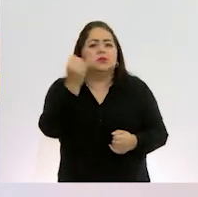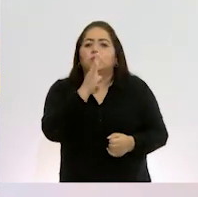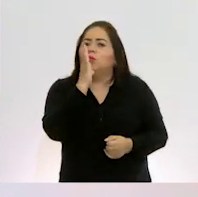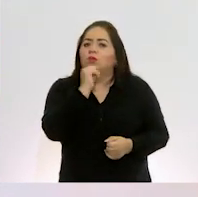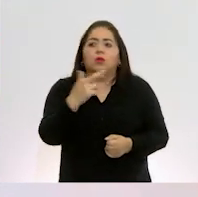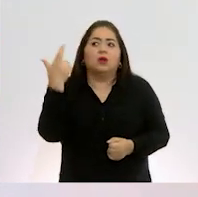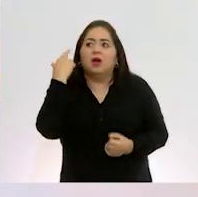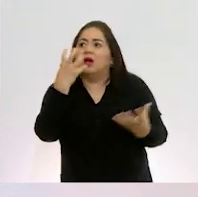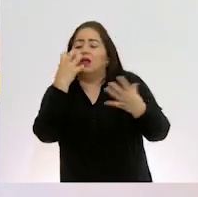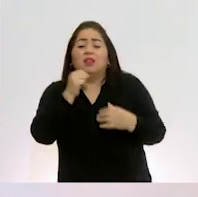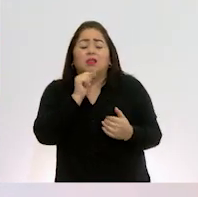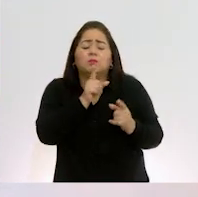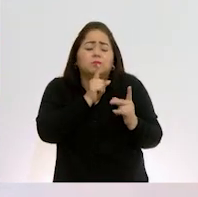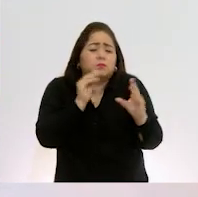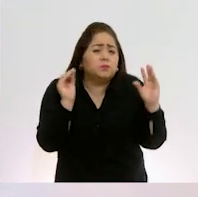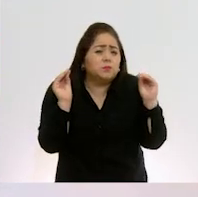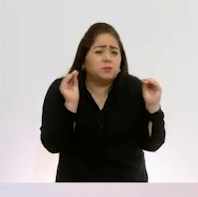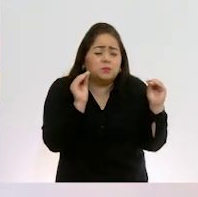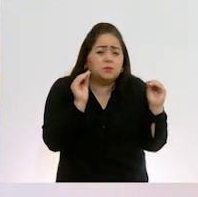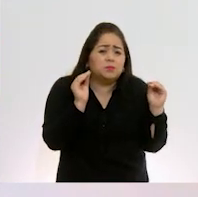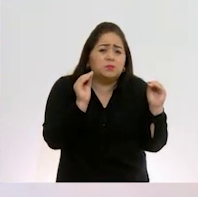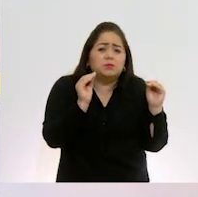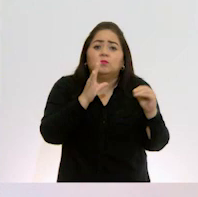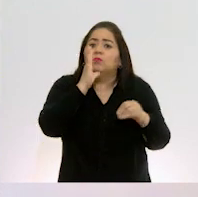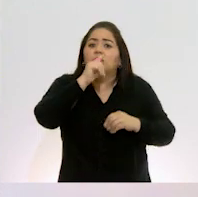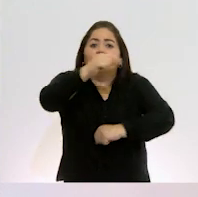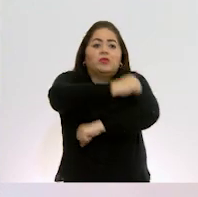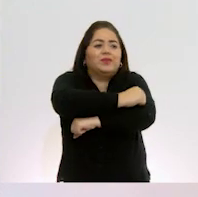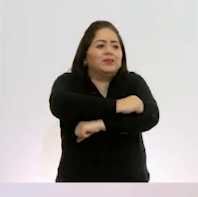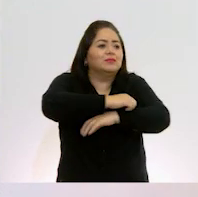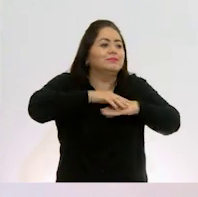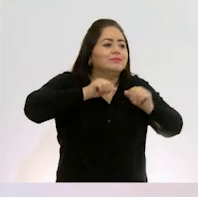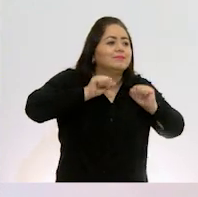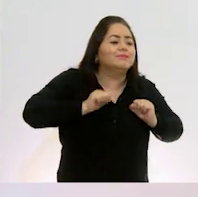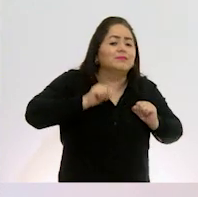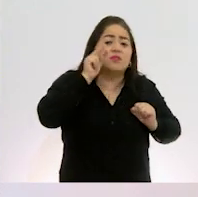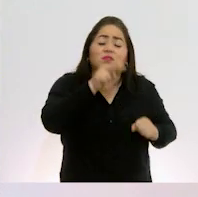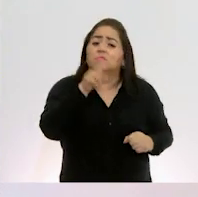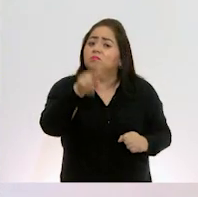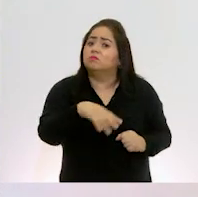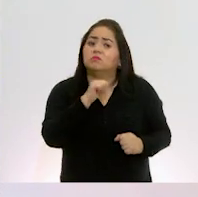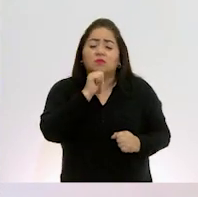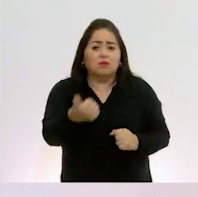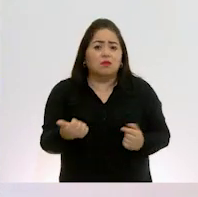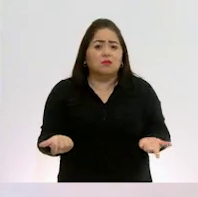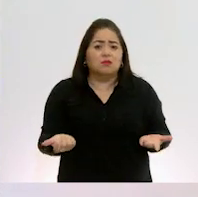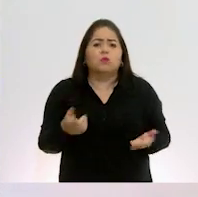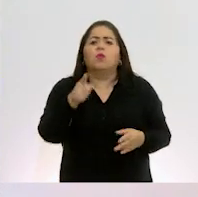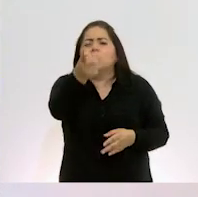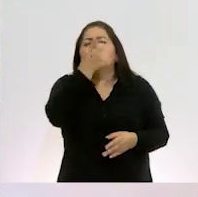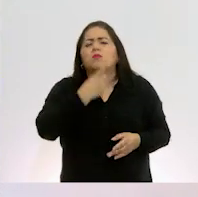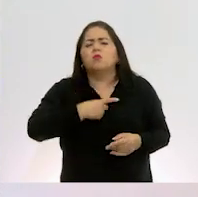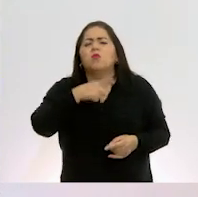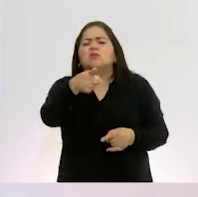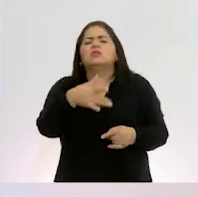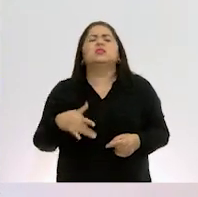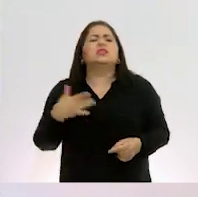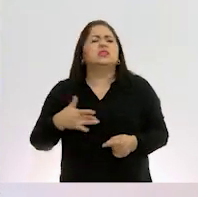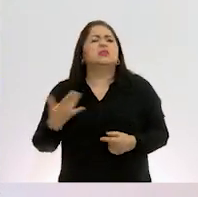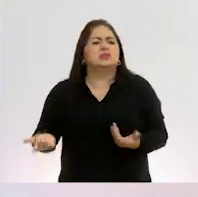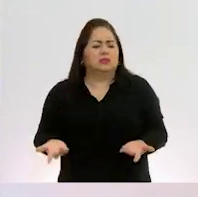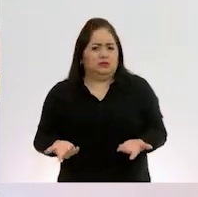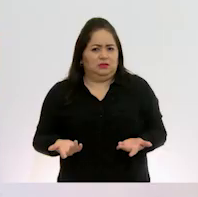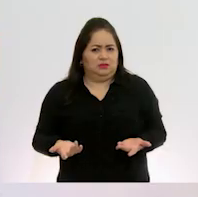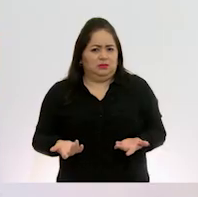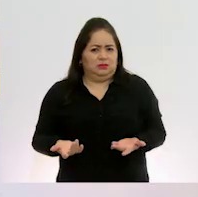hacer ruido, sin poder ni siquiera asomarse por una ventana. Díganme, ¿qué sentirían ustedes?